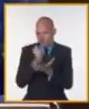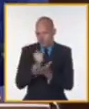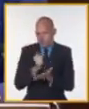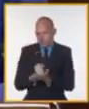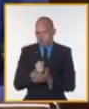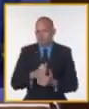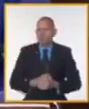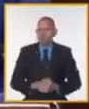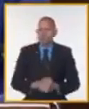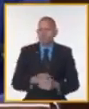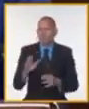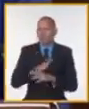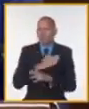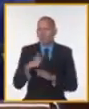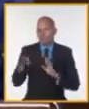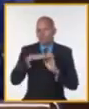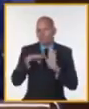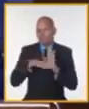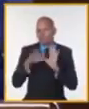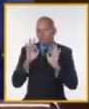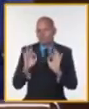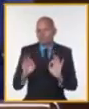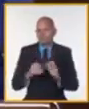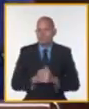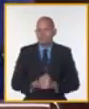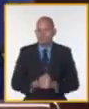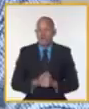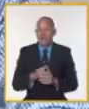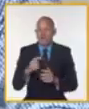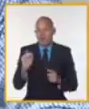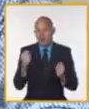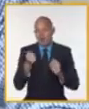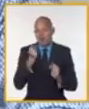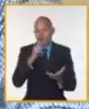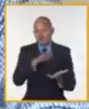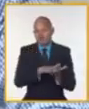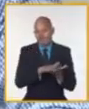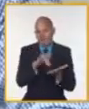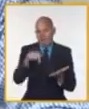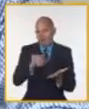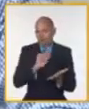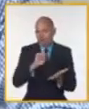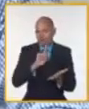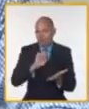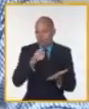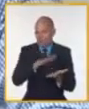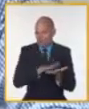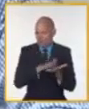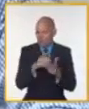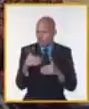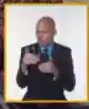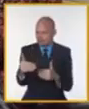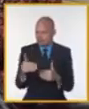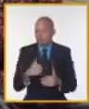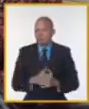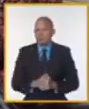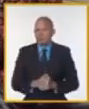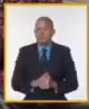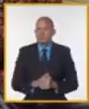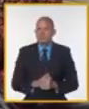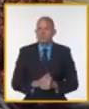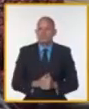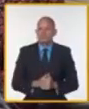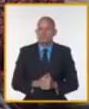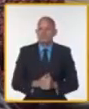medidas aprobadas, pero se ha considerado que no es el momento de implementar las mismas. En los territorios se